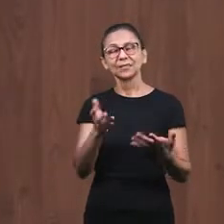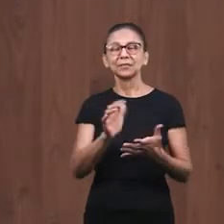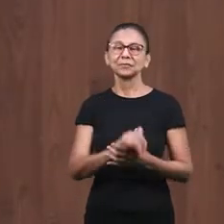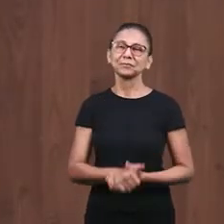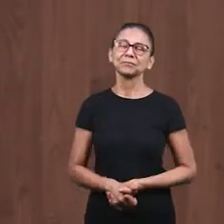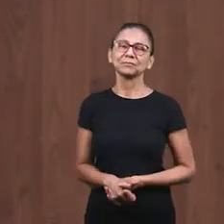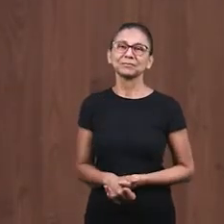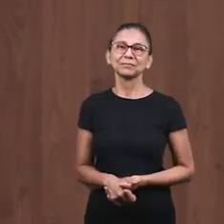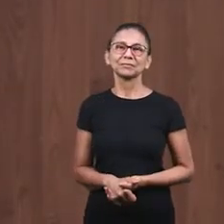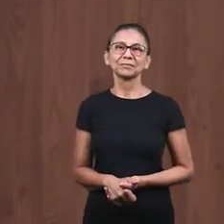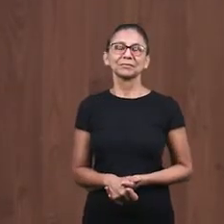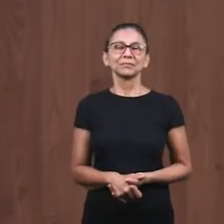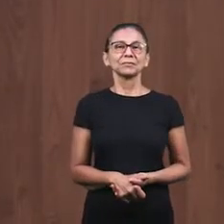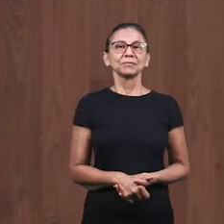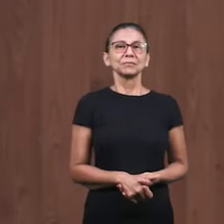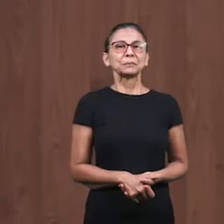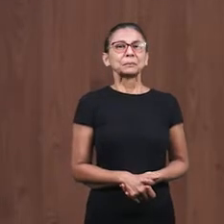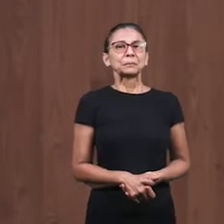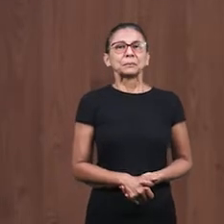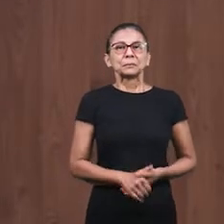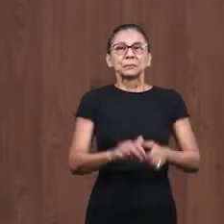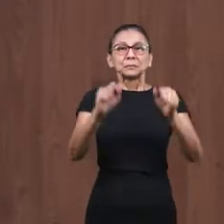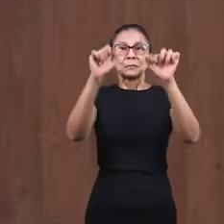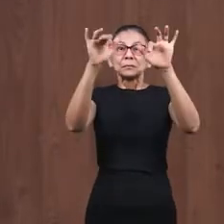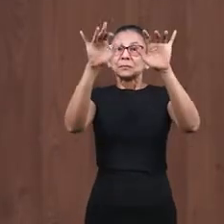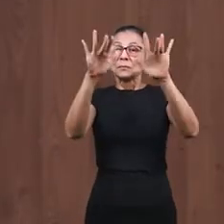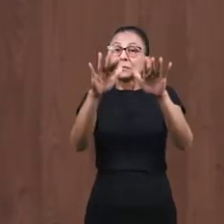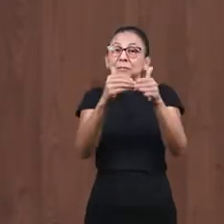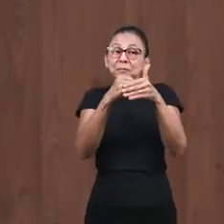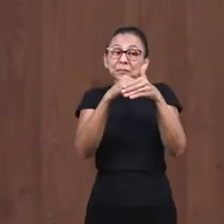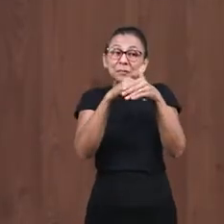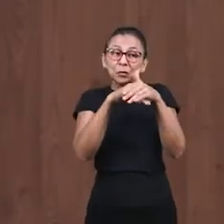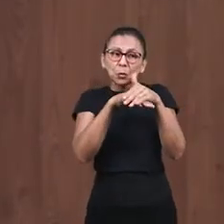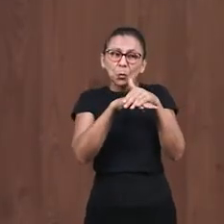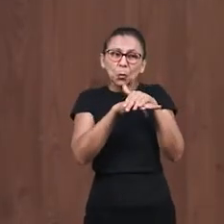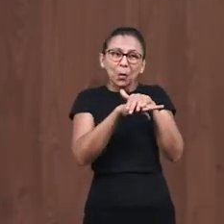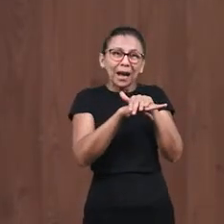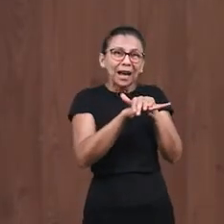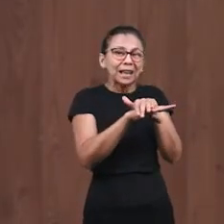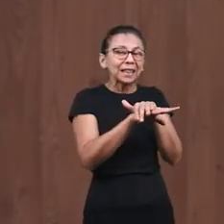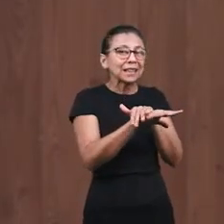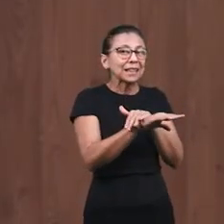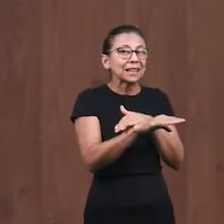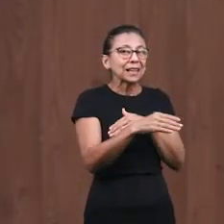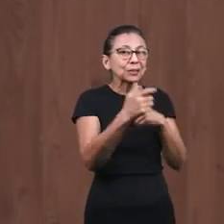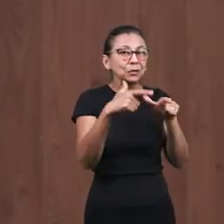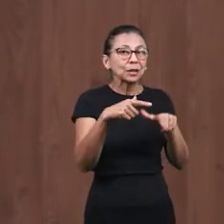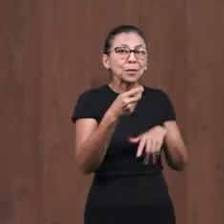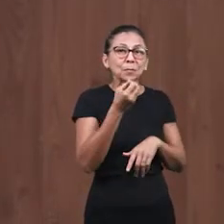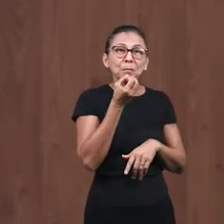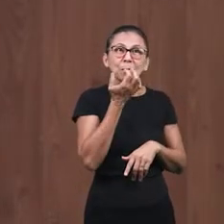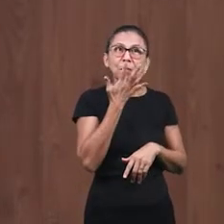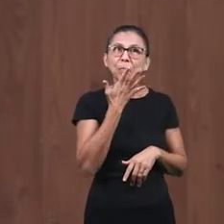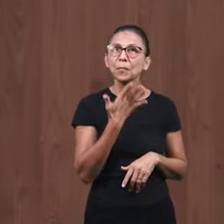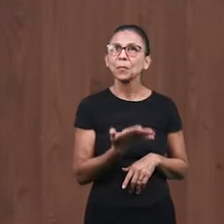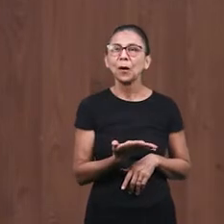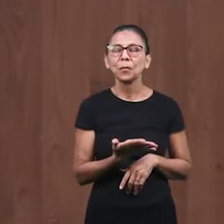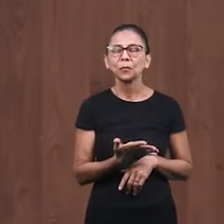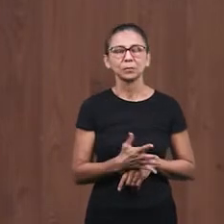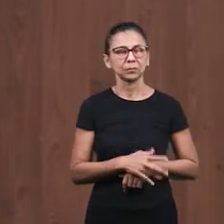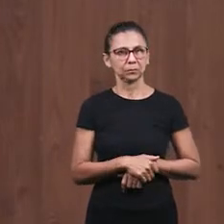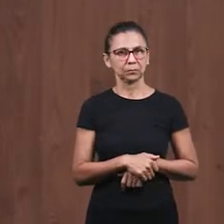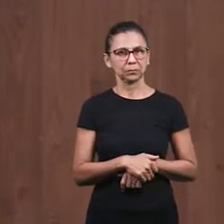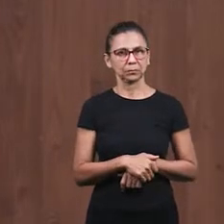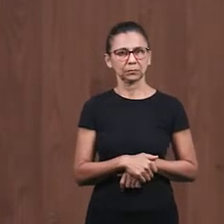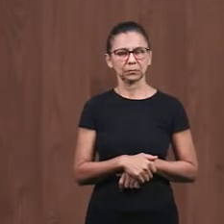también recibes muchas bendiciones del Señor. Entonces, las bendiciones que recibimos hacen parte de nuestro tesoro espiritual, de